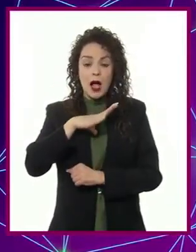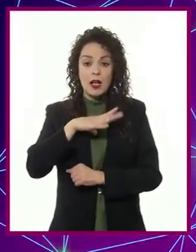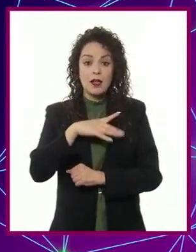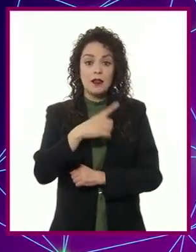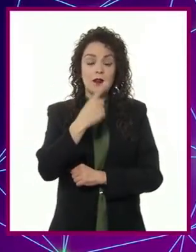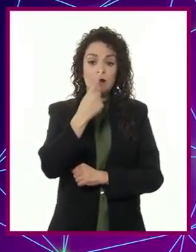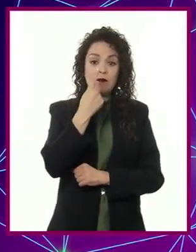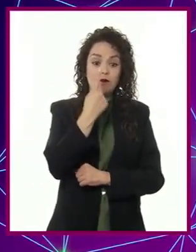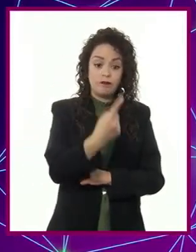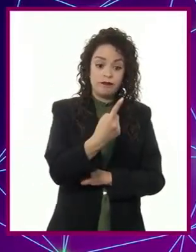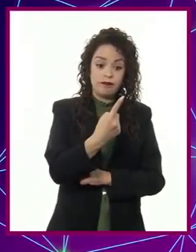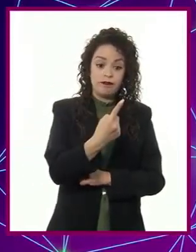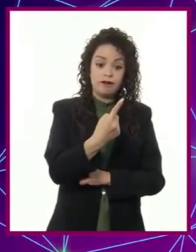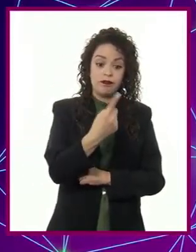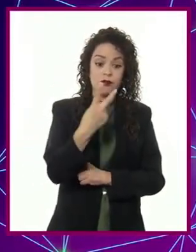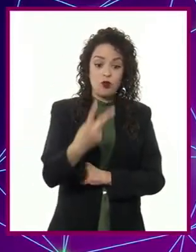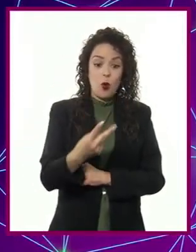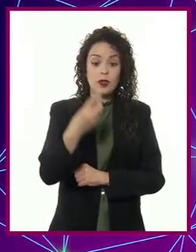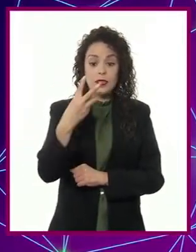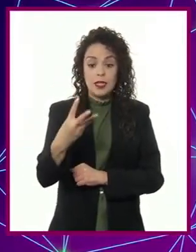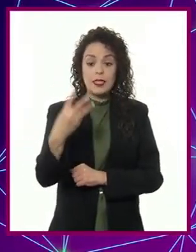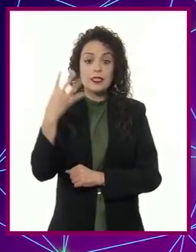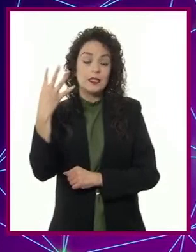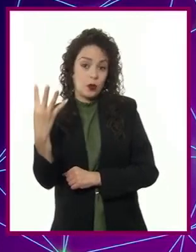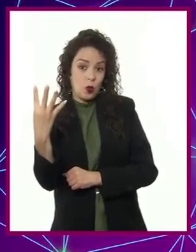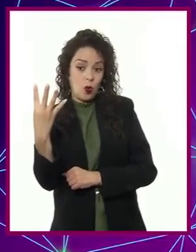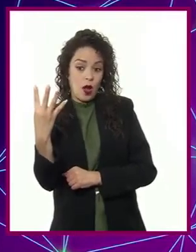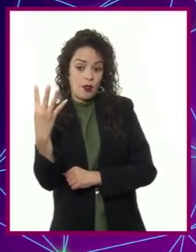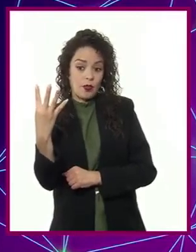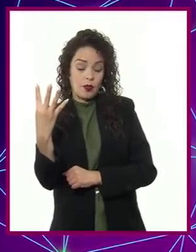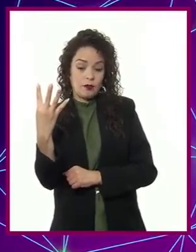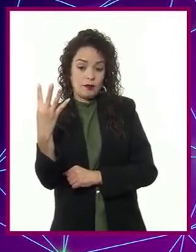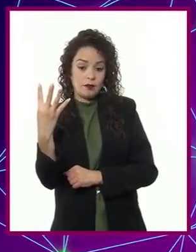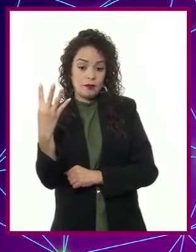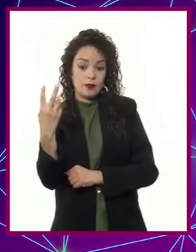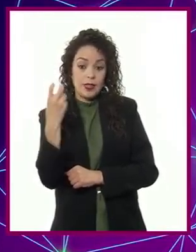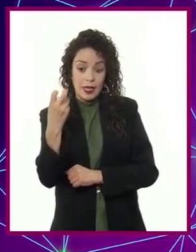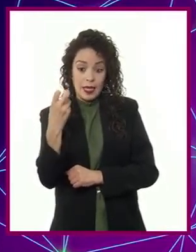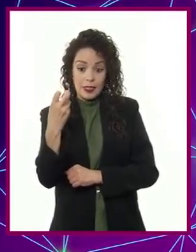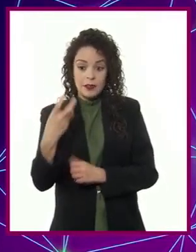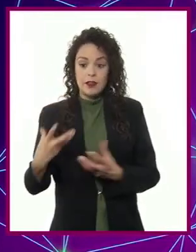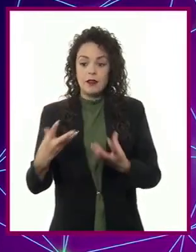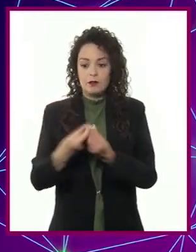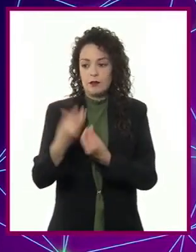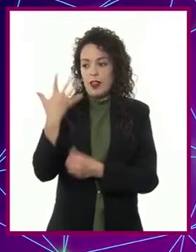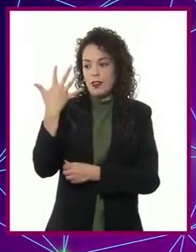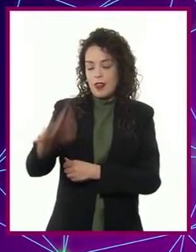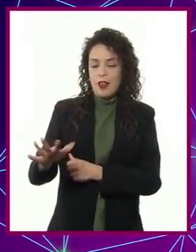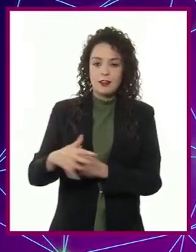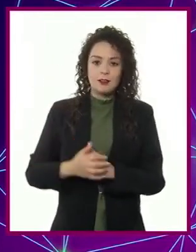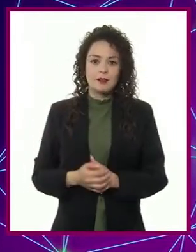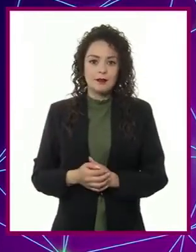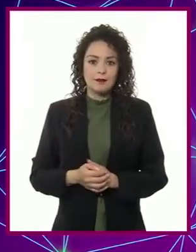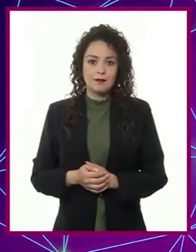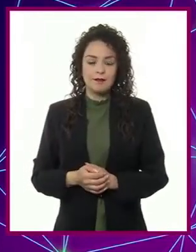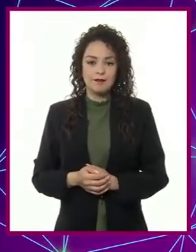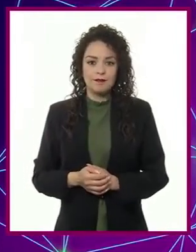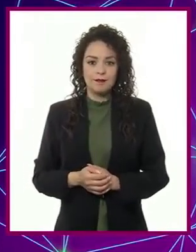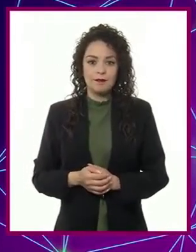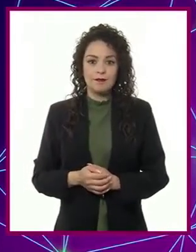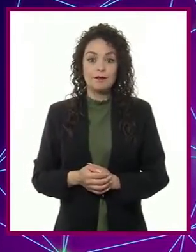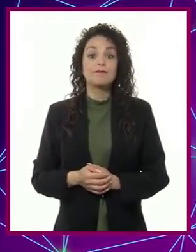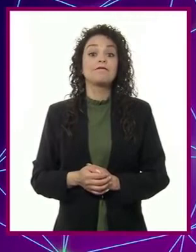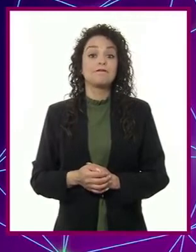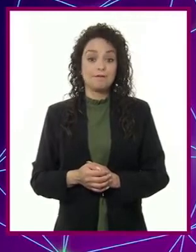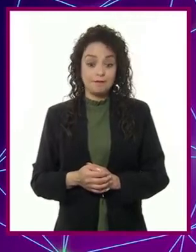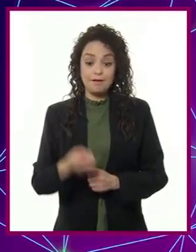primeros 4 números enteros. 1 más 2 más 3 más 4 es igual a 10.